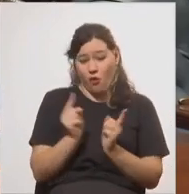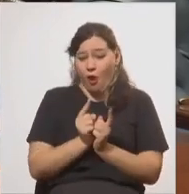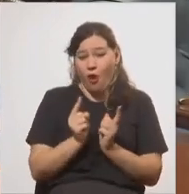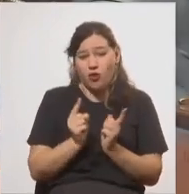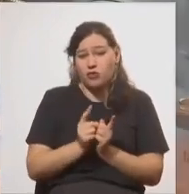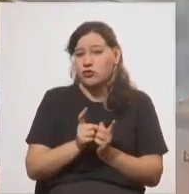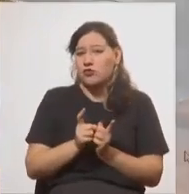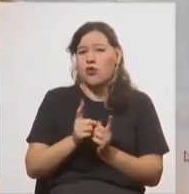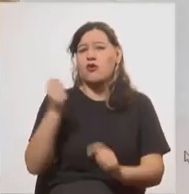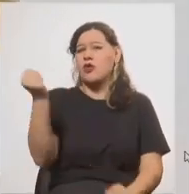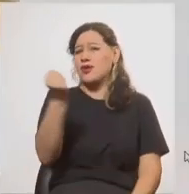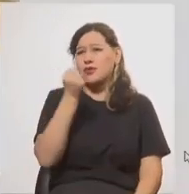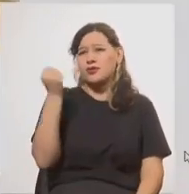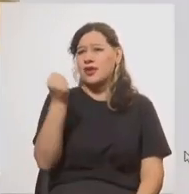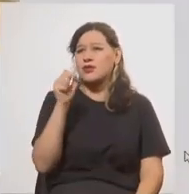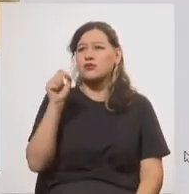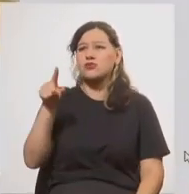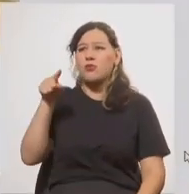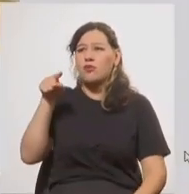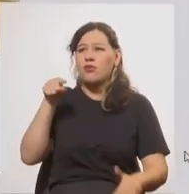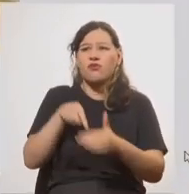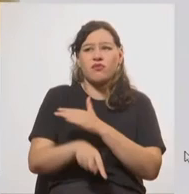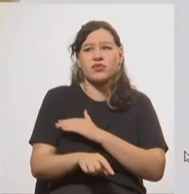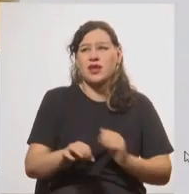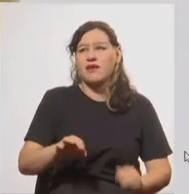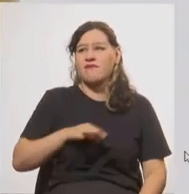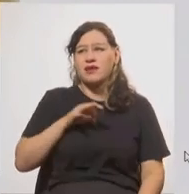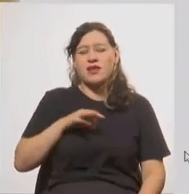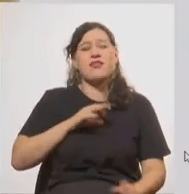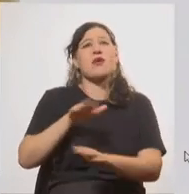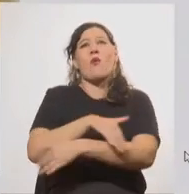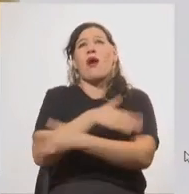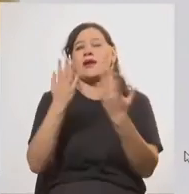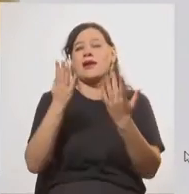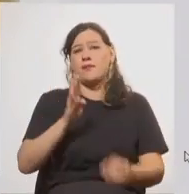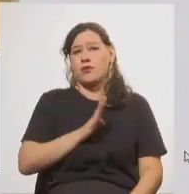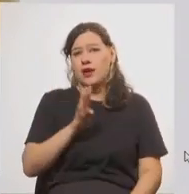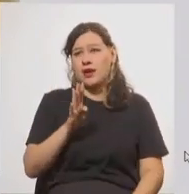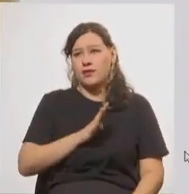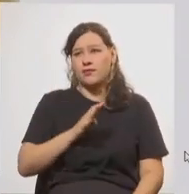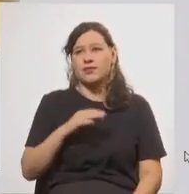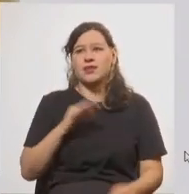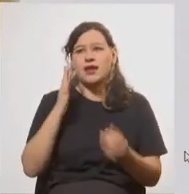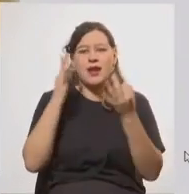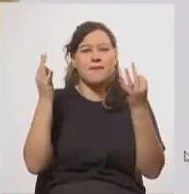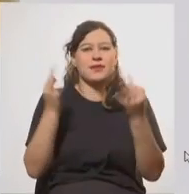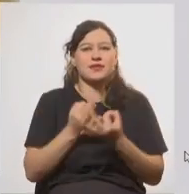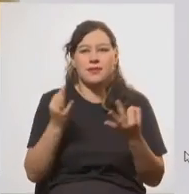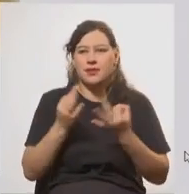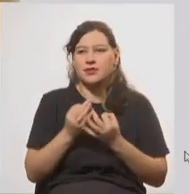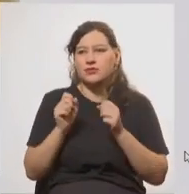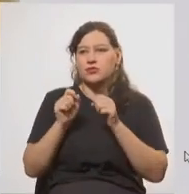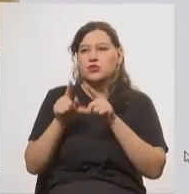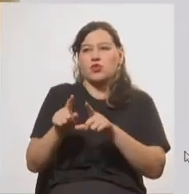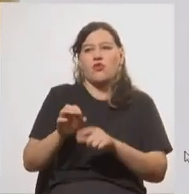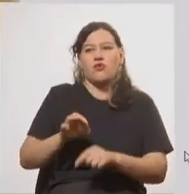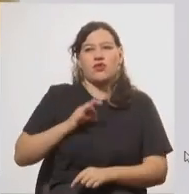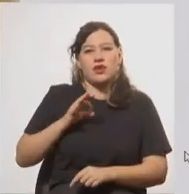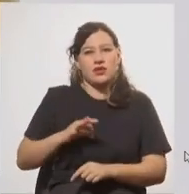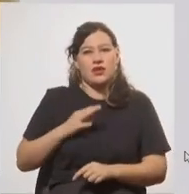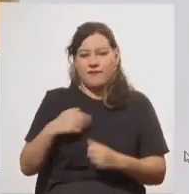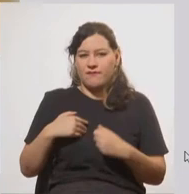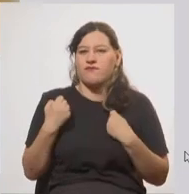la riqueza y profundidad de la vida de cualquier ser humano, y en particular de quien la vive con tanta intensidad como